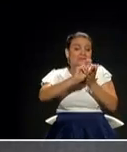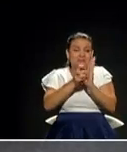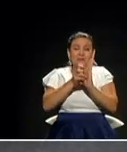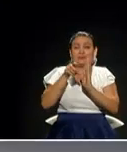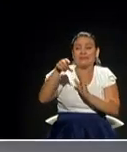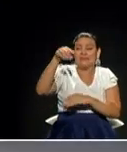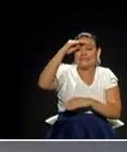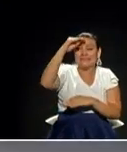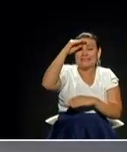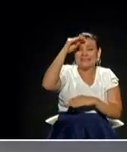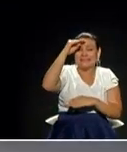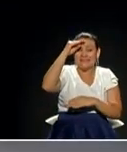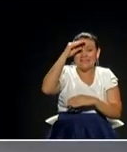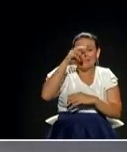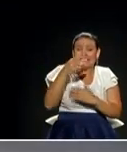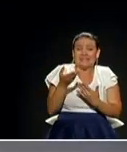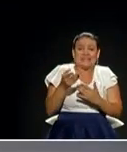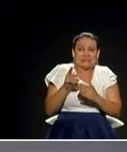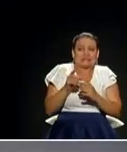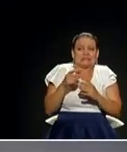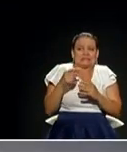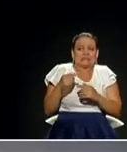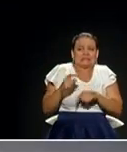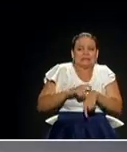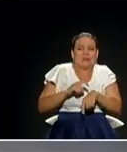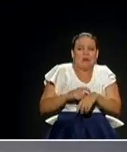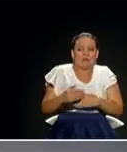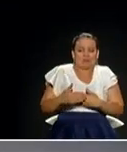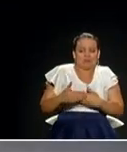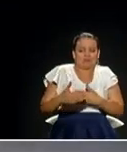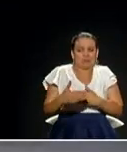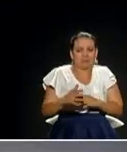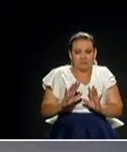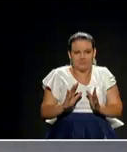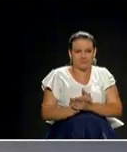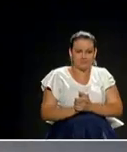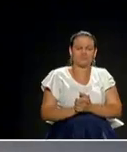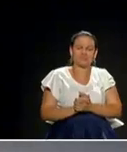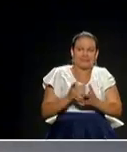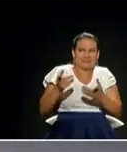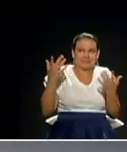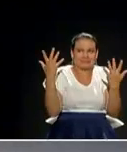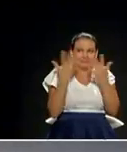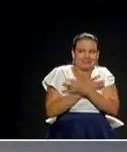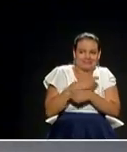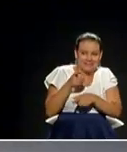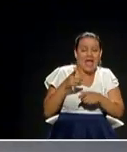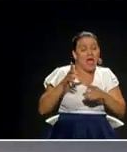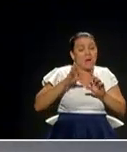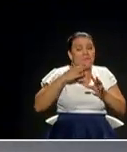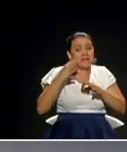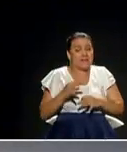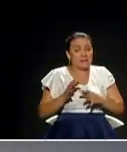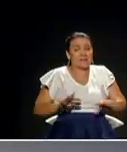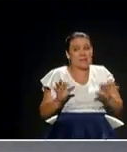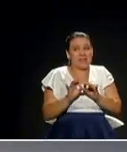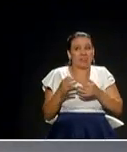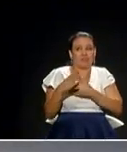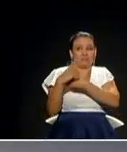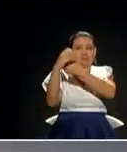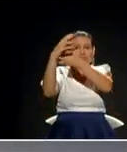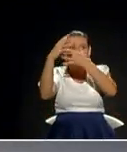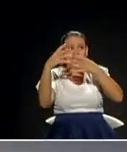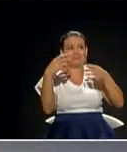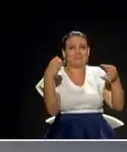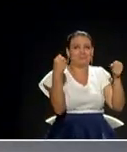se nos adelantó y tampoco en la cuenta estaba concentrado también con lo de las especies endémicas que también es importante los 30 segundos